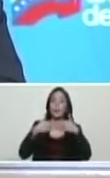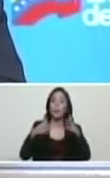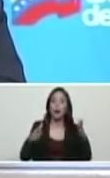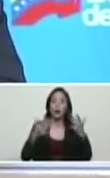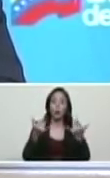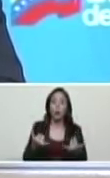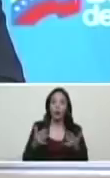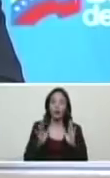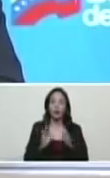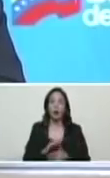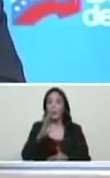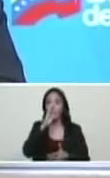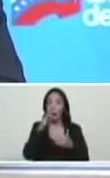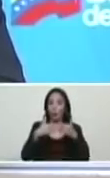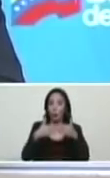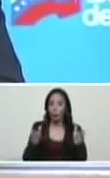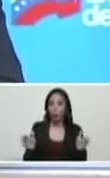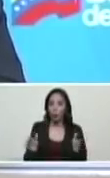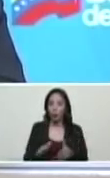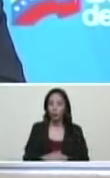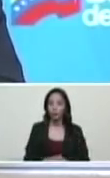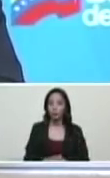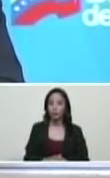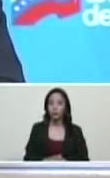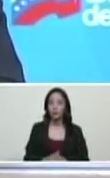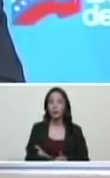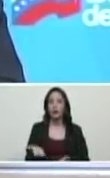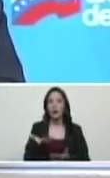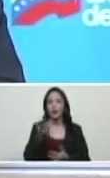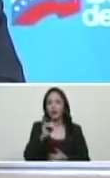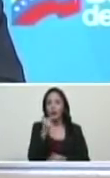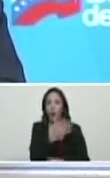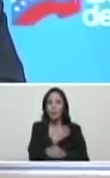los presidentes de la banca pública, está el presidente